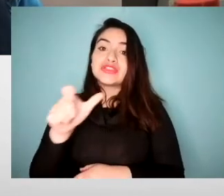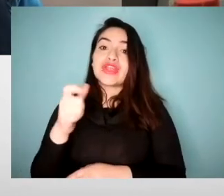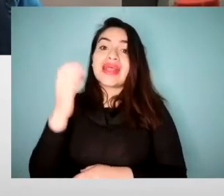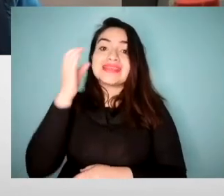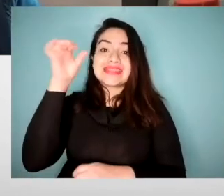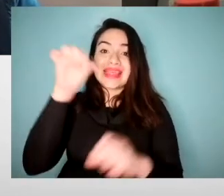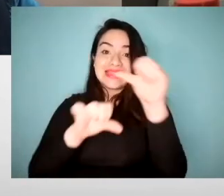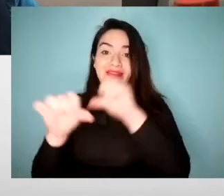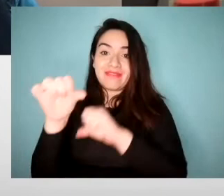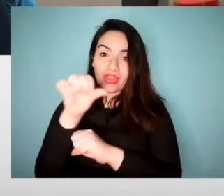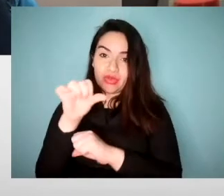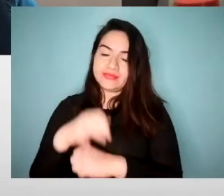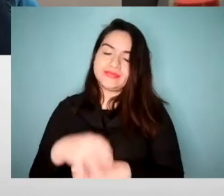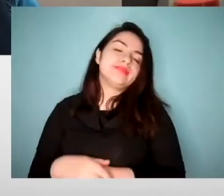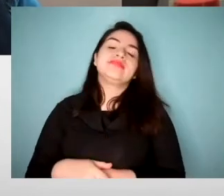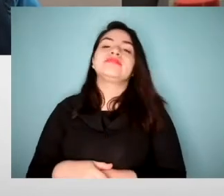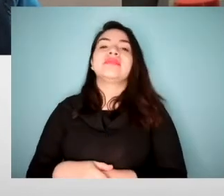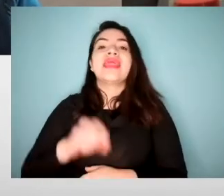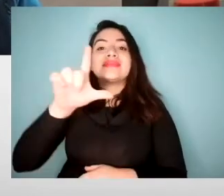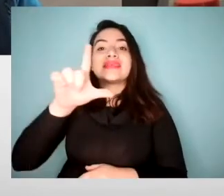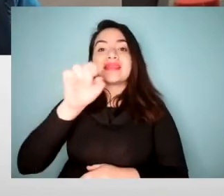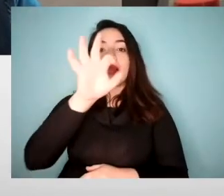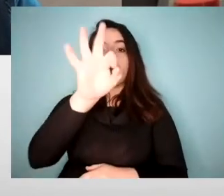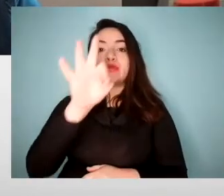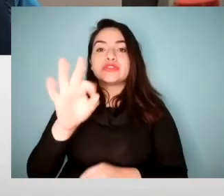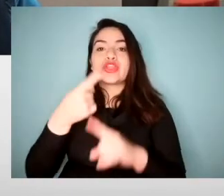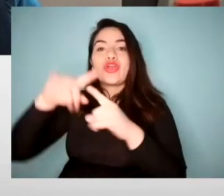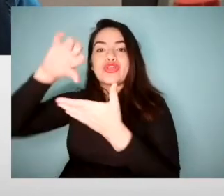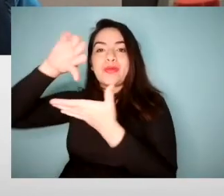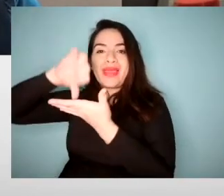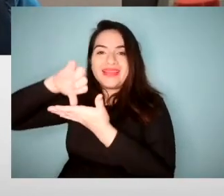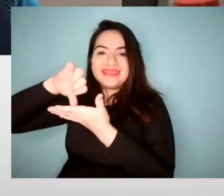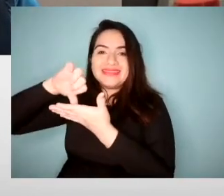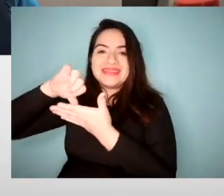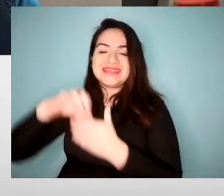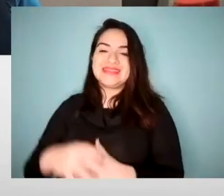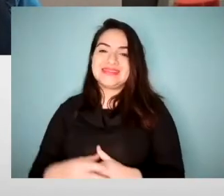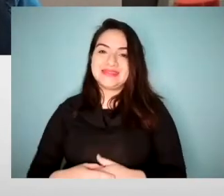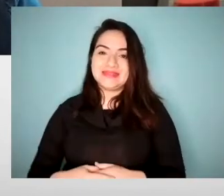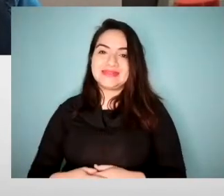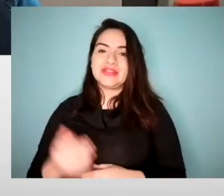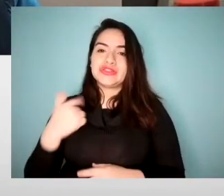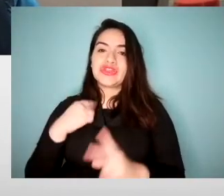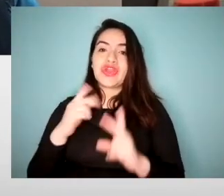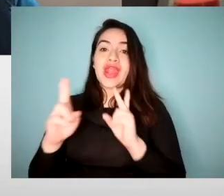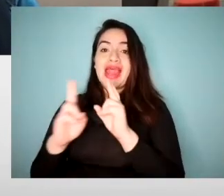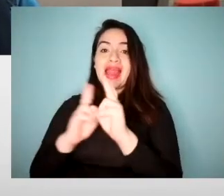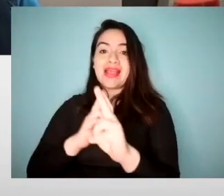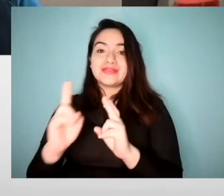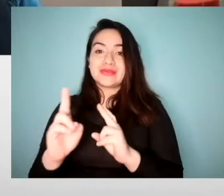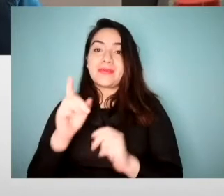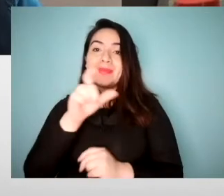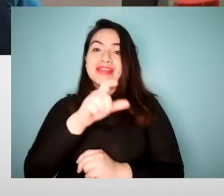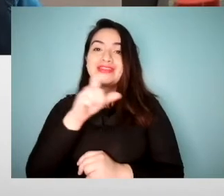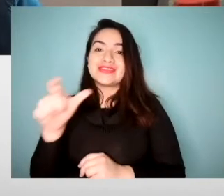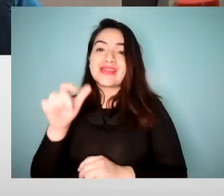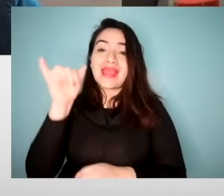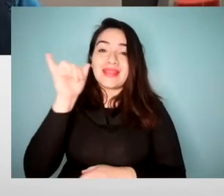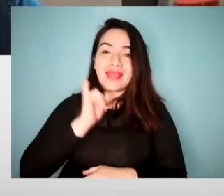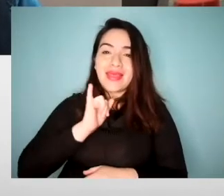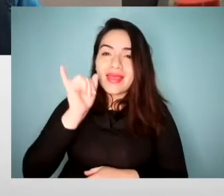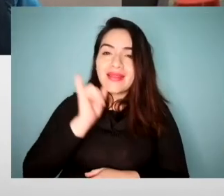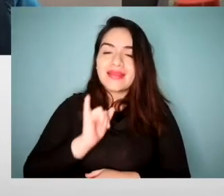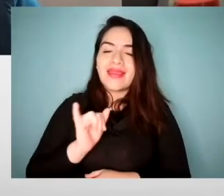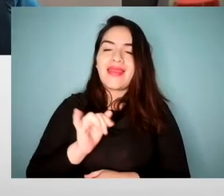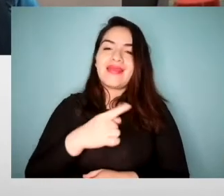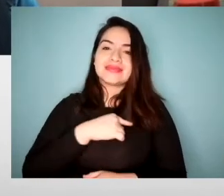el 70% son extranjeros. Así que, bueno, yo me relacionaba con personas de Italia, había gente de China,